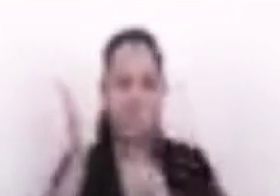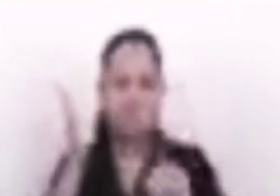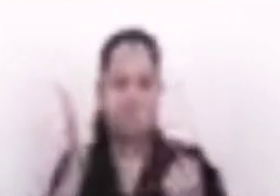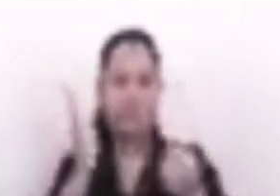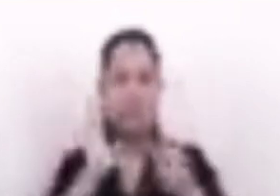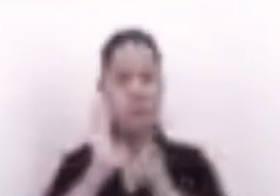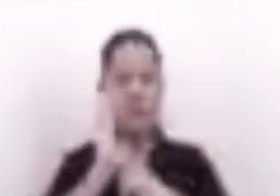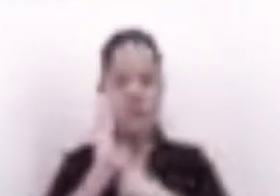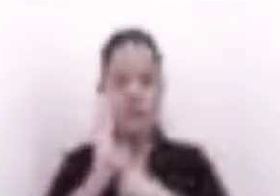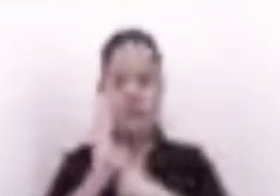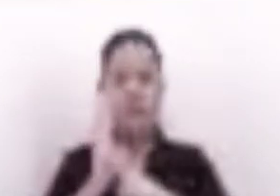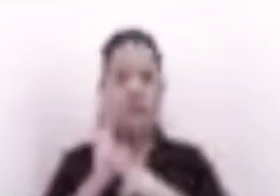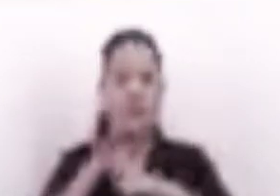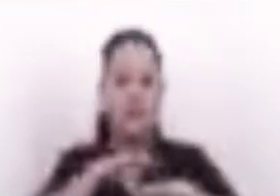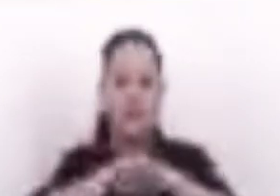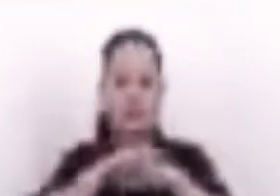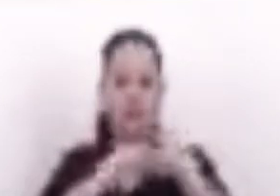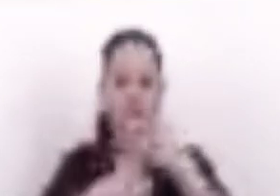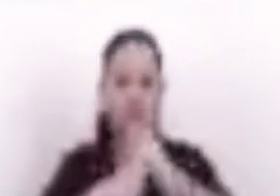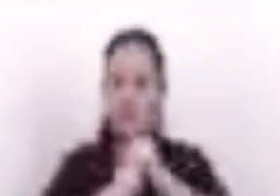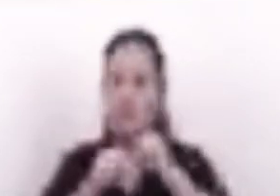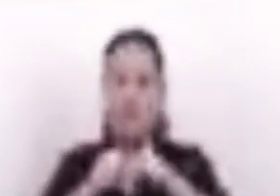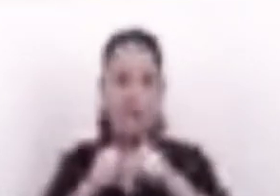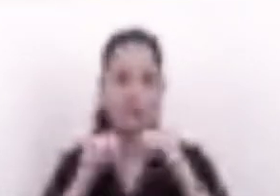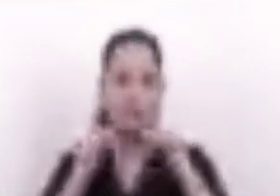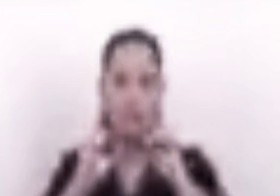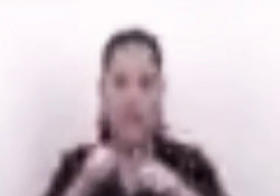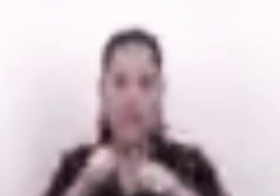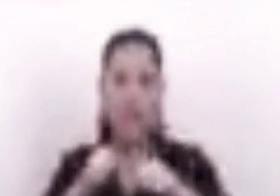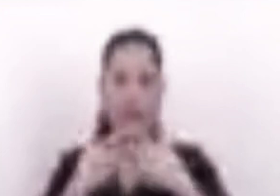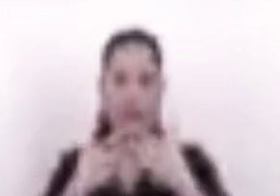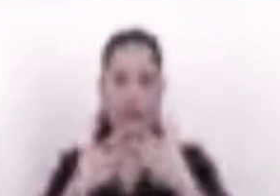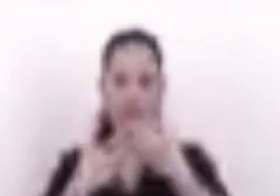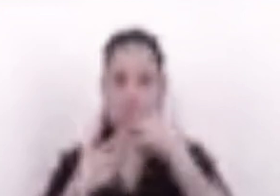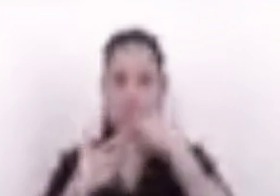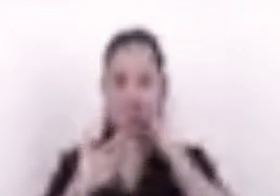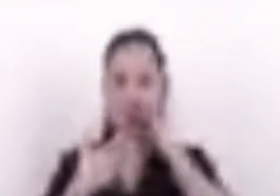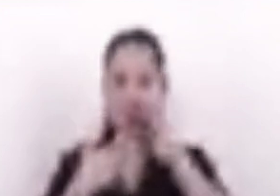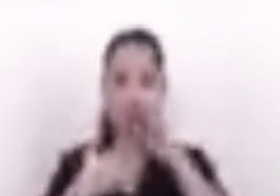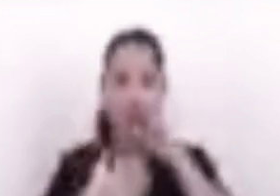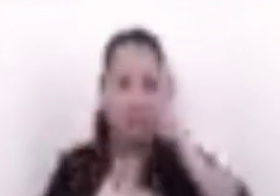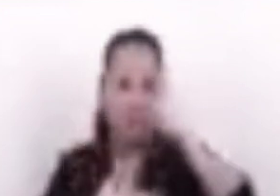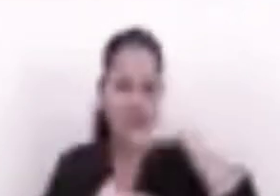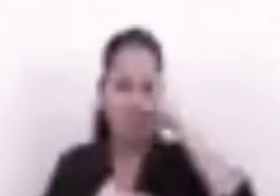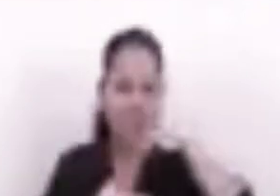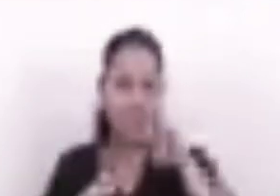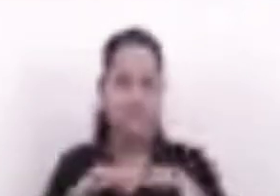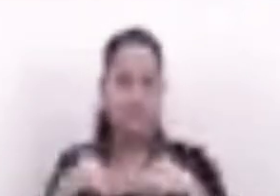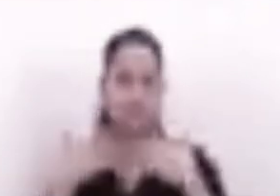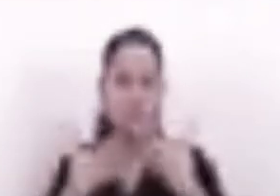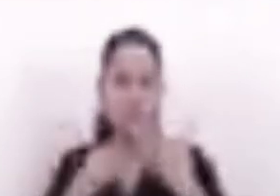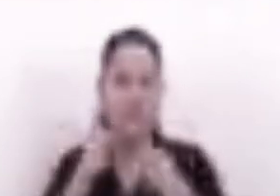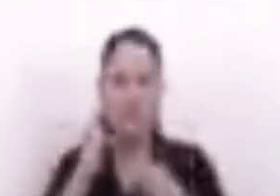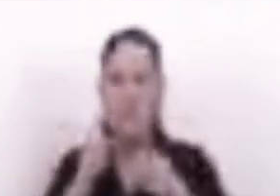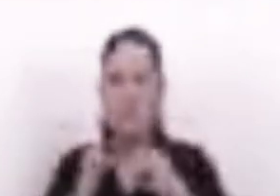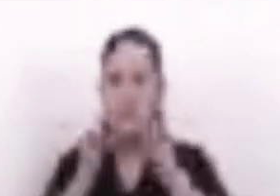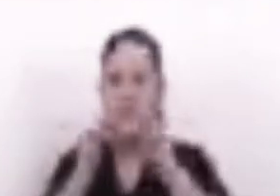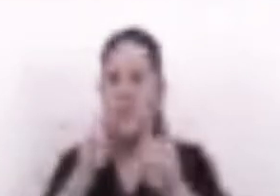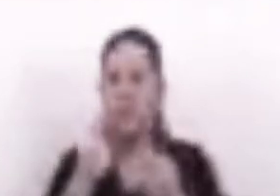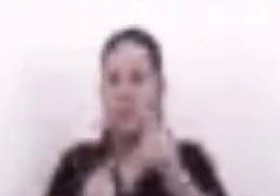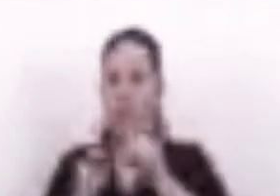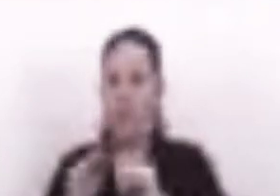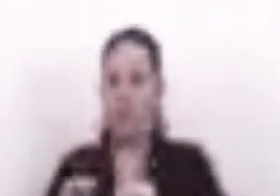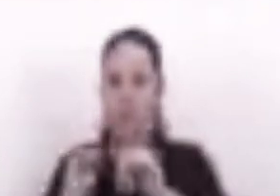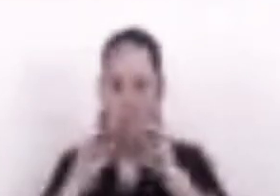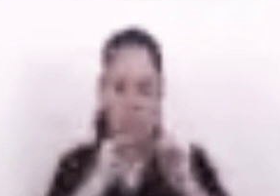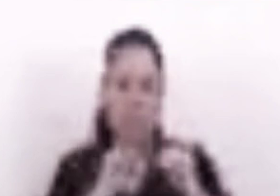es una garantía fundamental para evitar fraudes. Y si no, que expliquen cuál va a ser el mecanismo para